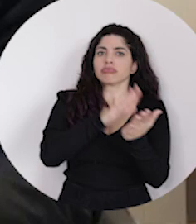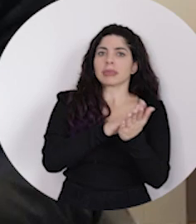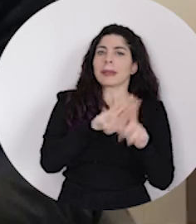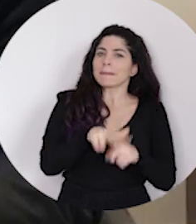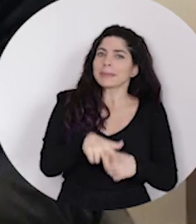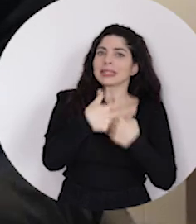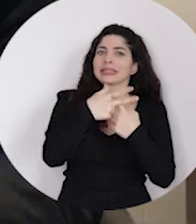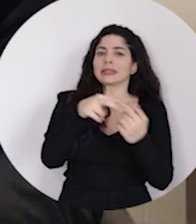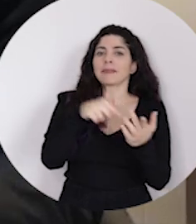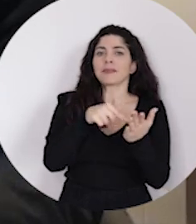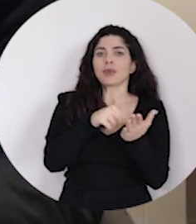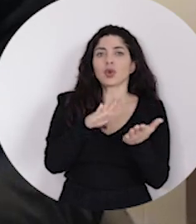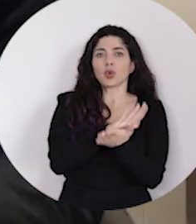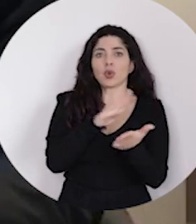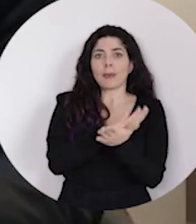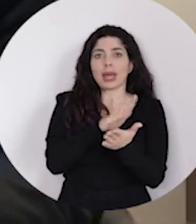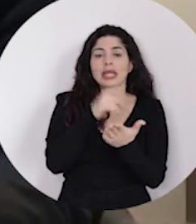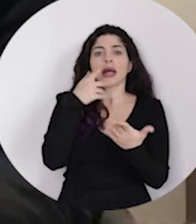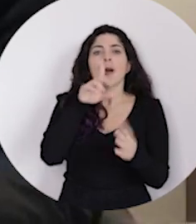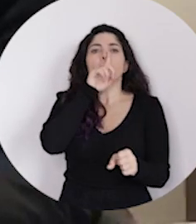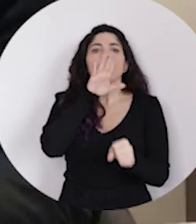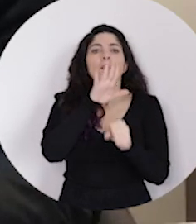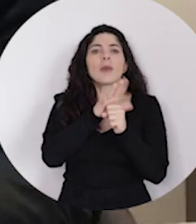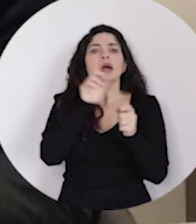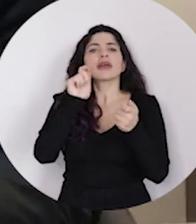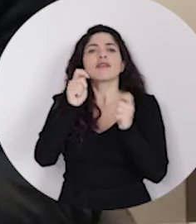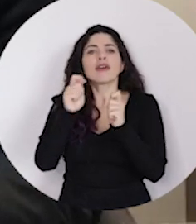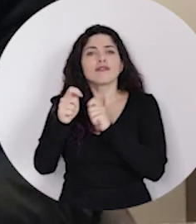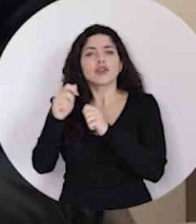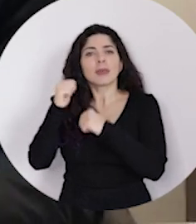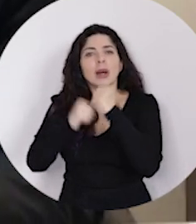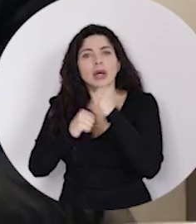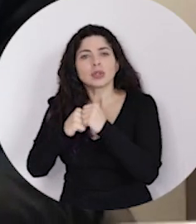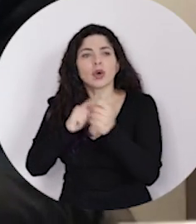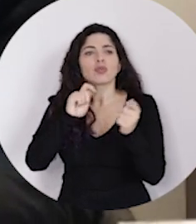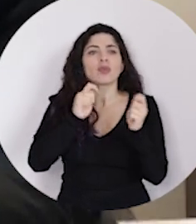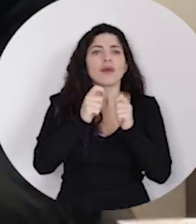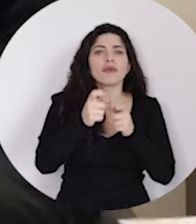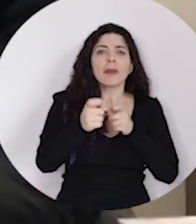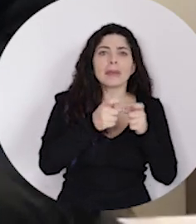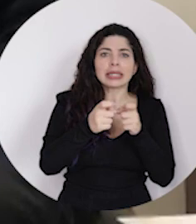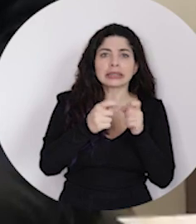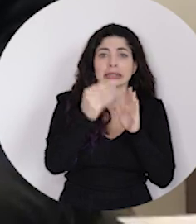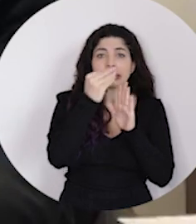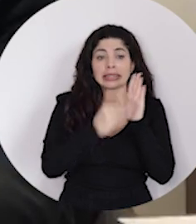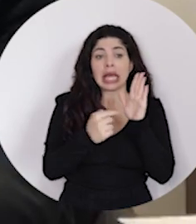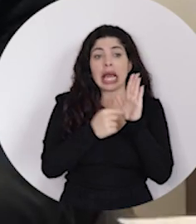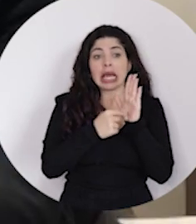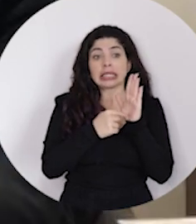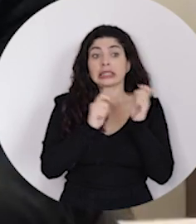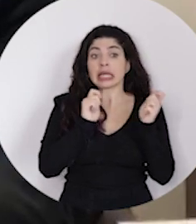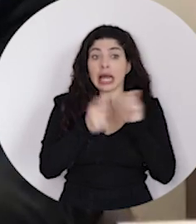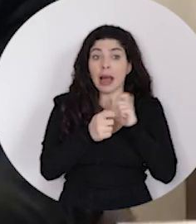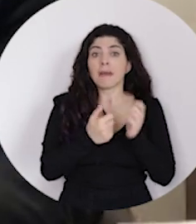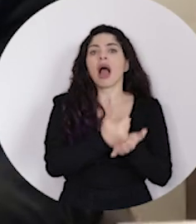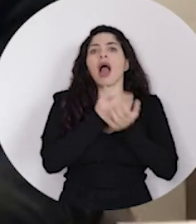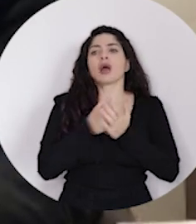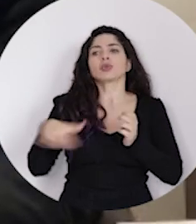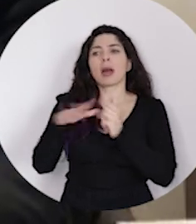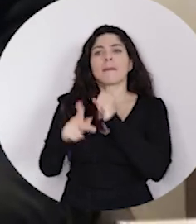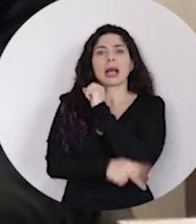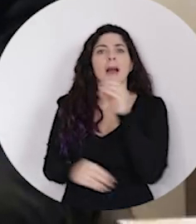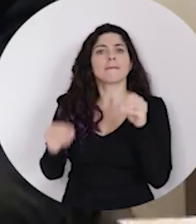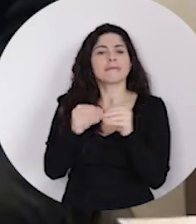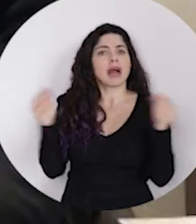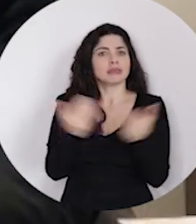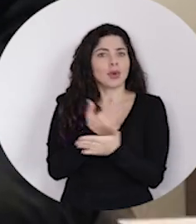memorando inicial, el instrumento en que se comprometieron las reformas estructurales y administrativas que permitirían al